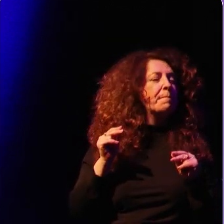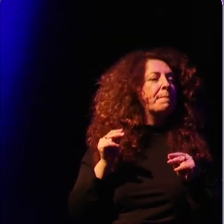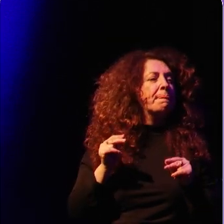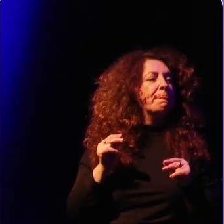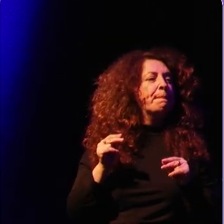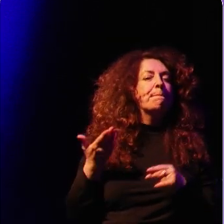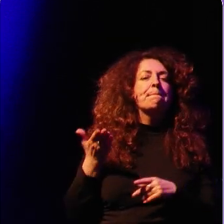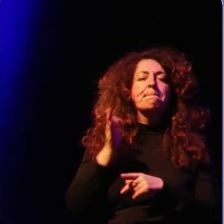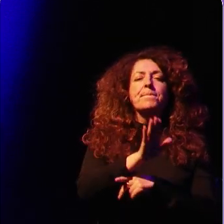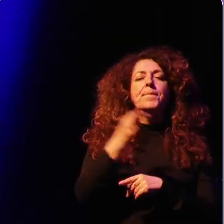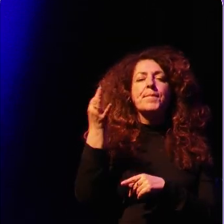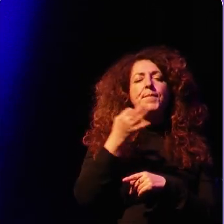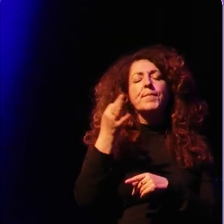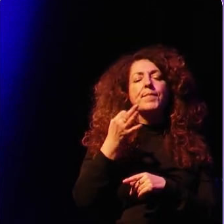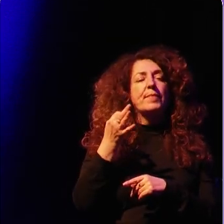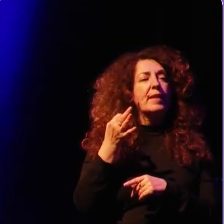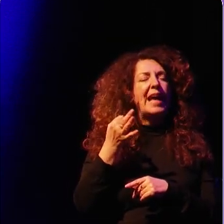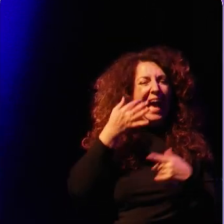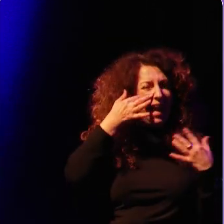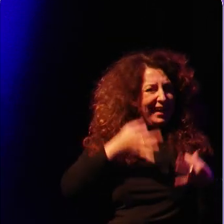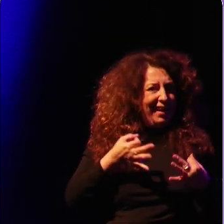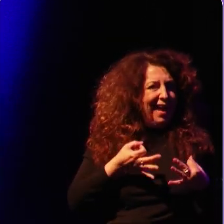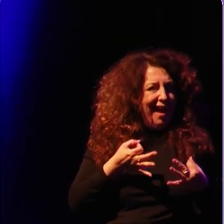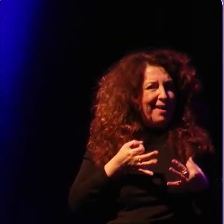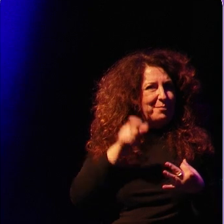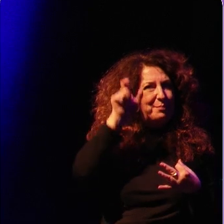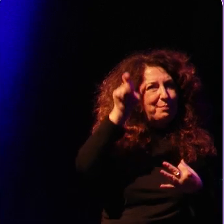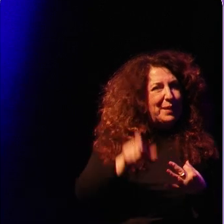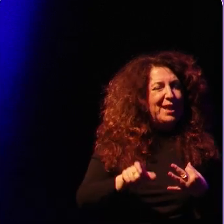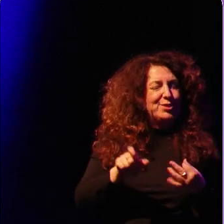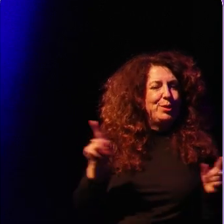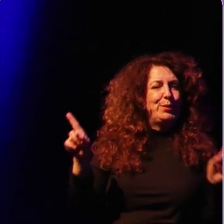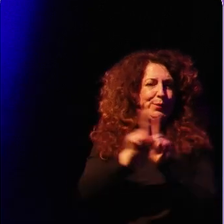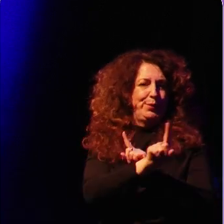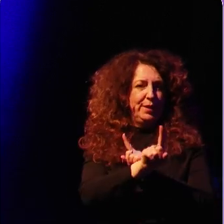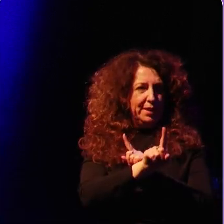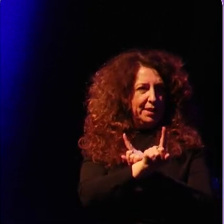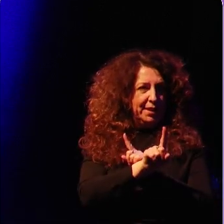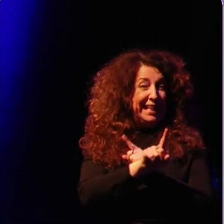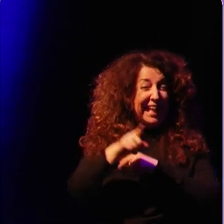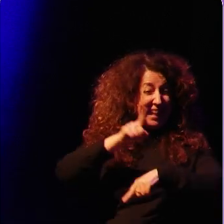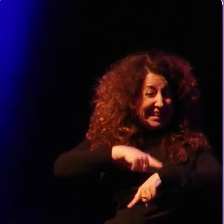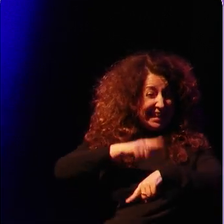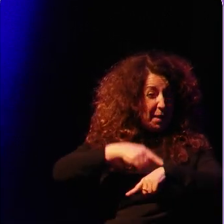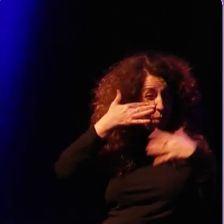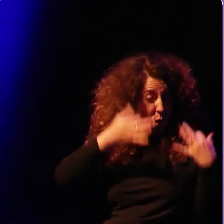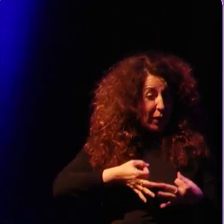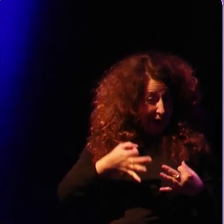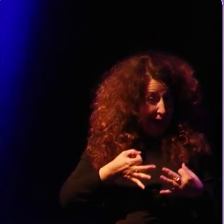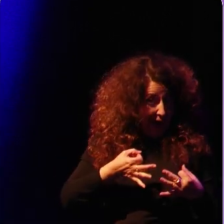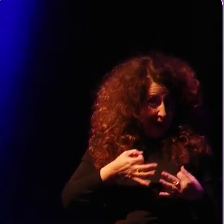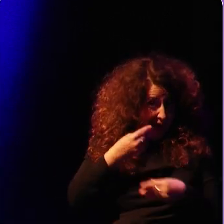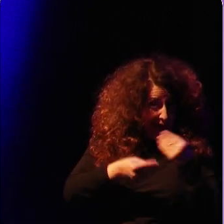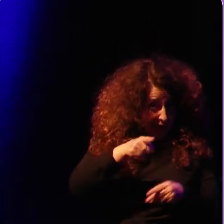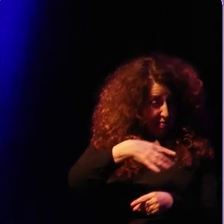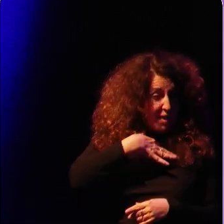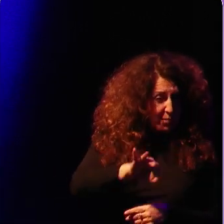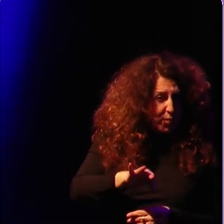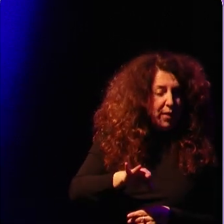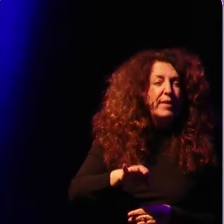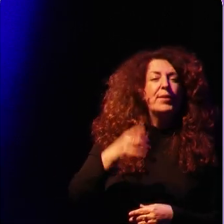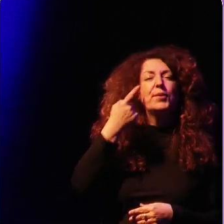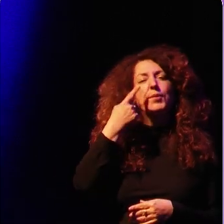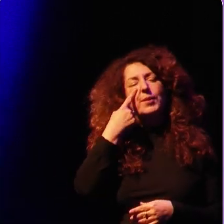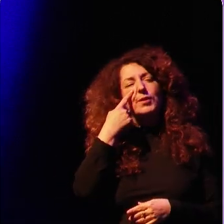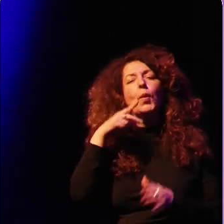mostrar una sustitución de real de una persona. Oye, ¿en tiempo real podría hacer esto? Porque todo lo que me